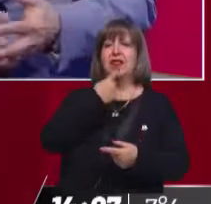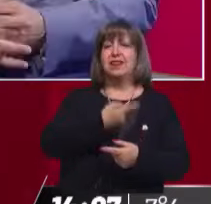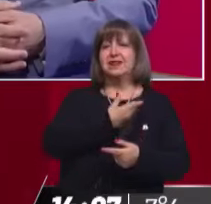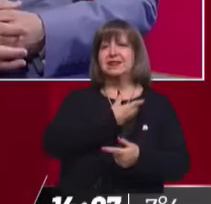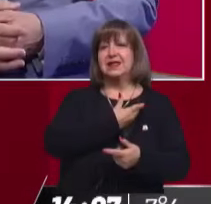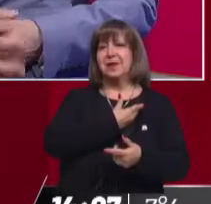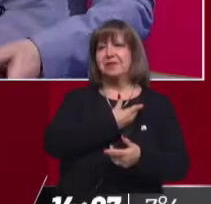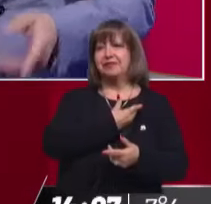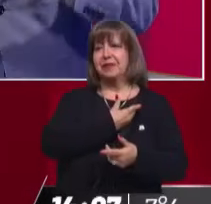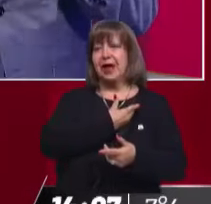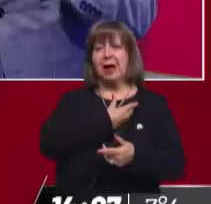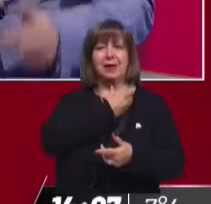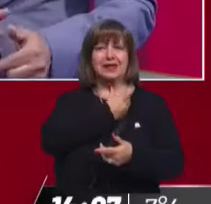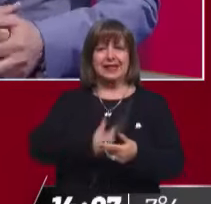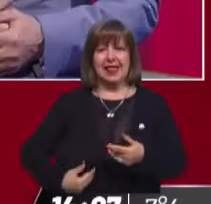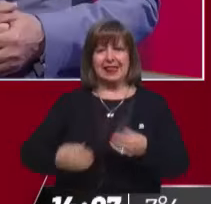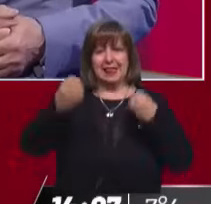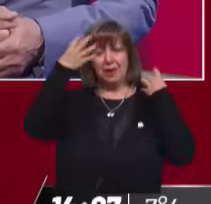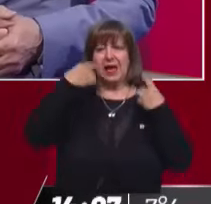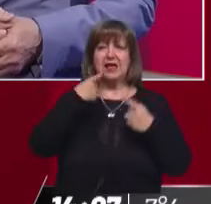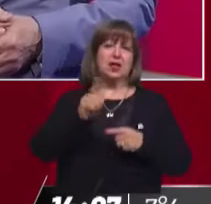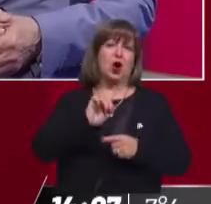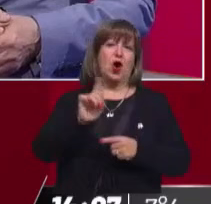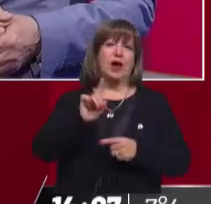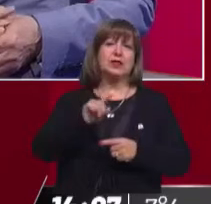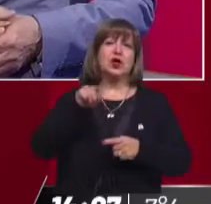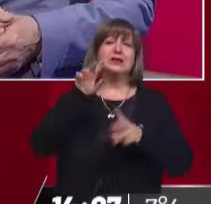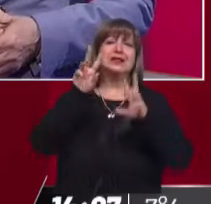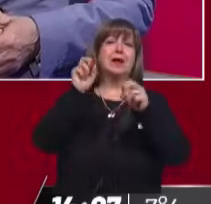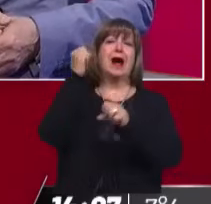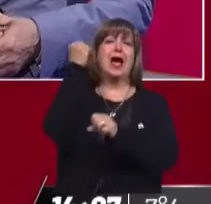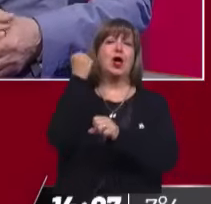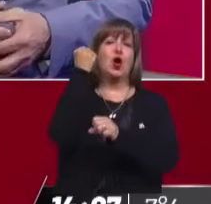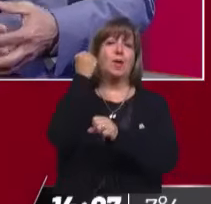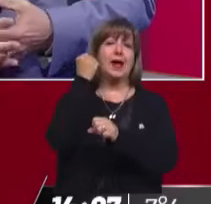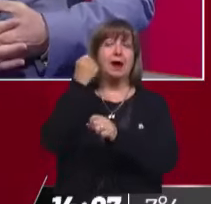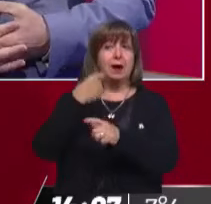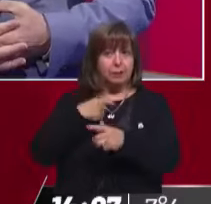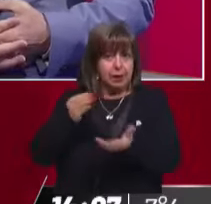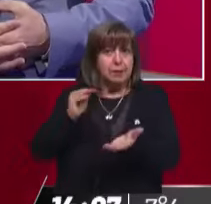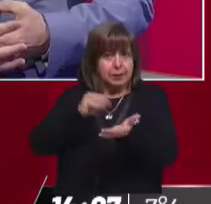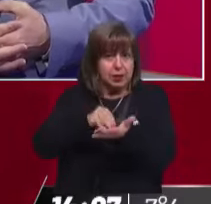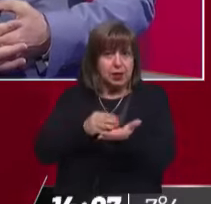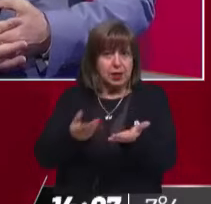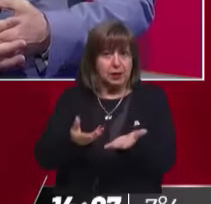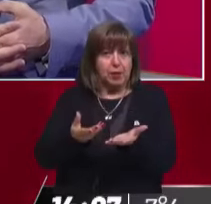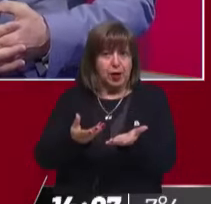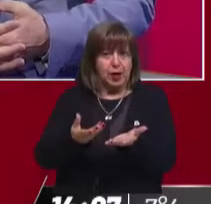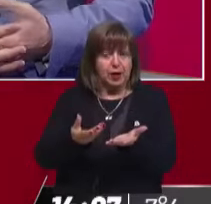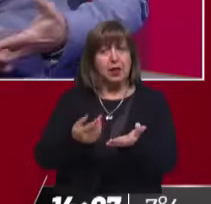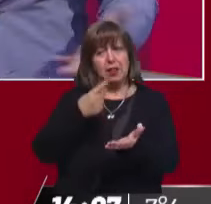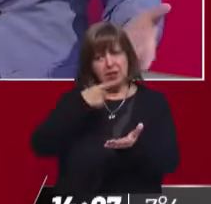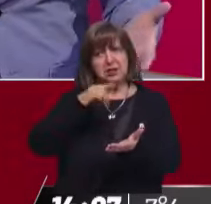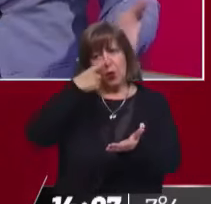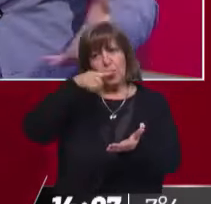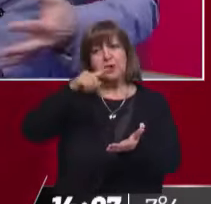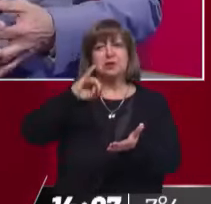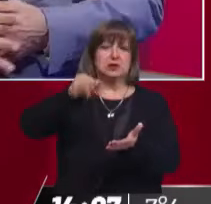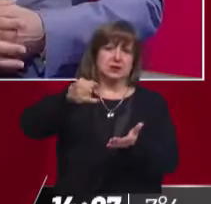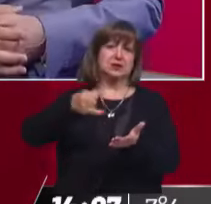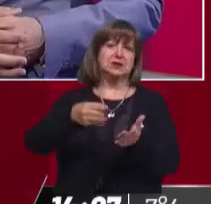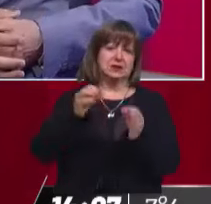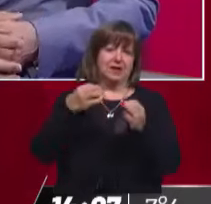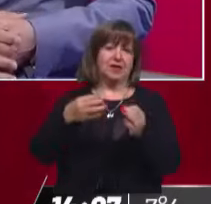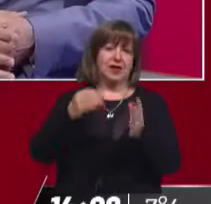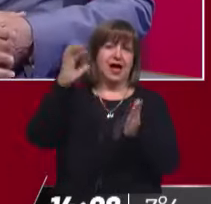esto es económico. Sí, bueno, terminaron de confirmarlo en San Juan días atrás, cuando el presidente Milei estuvo en la vecina provincia. Exactamente, así ha sido.